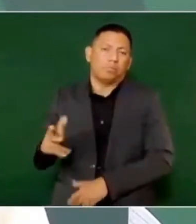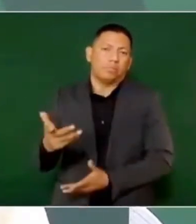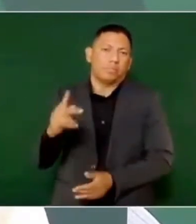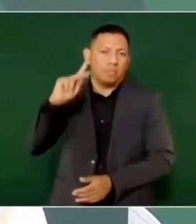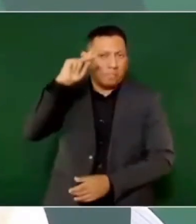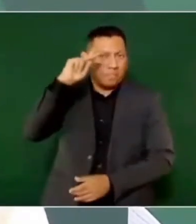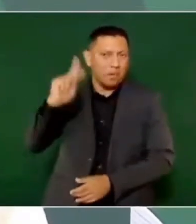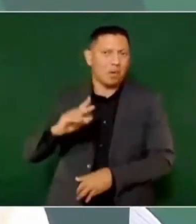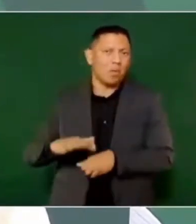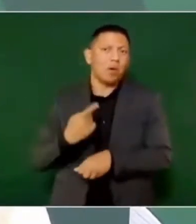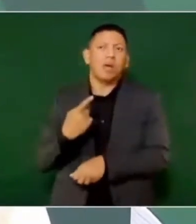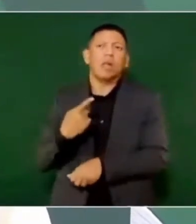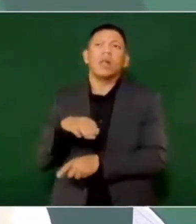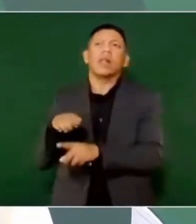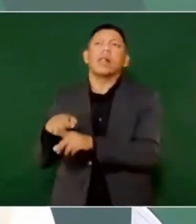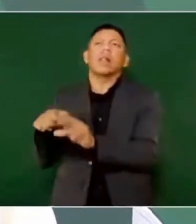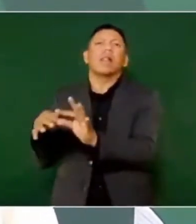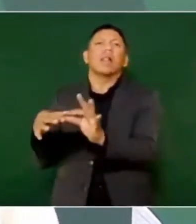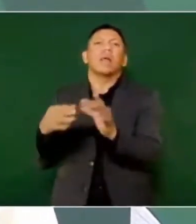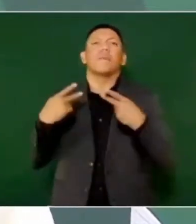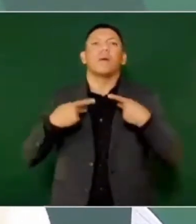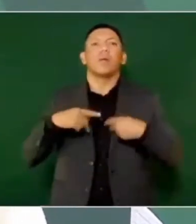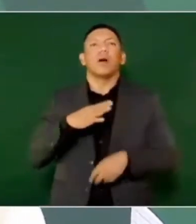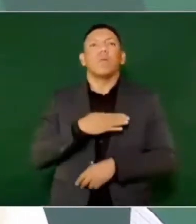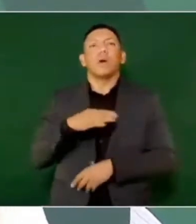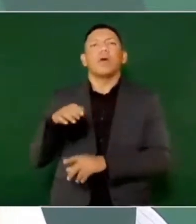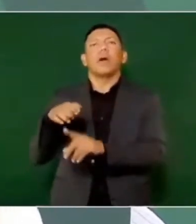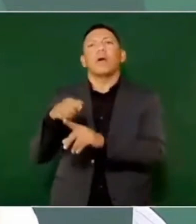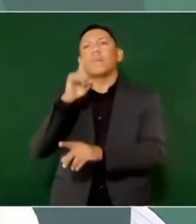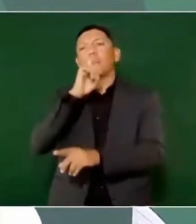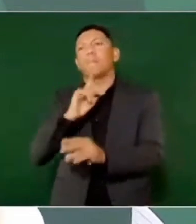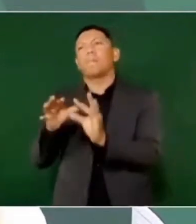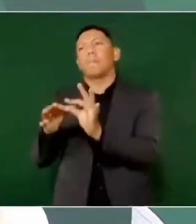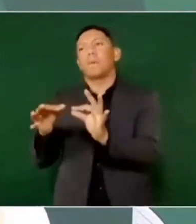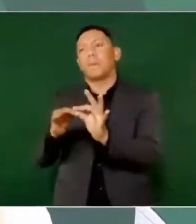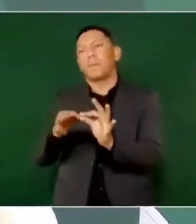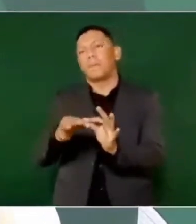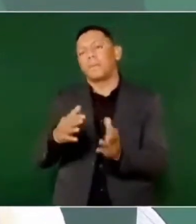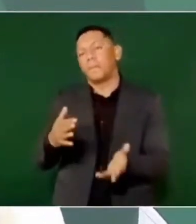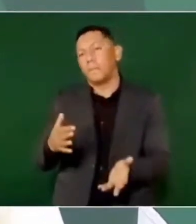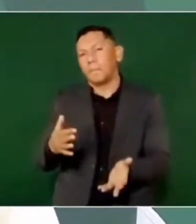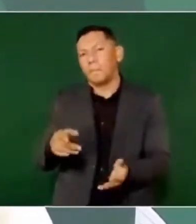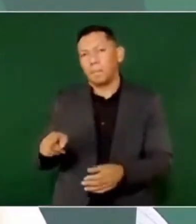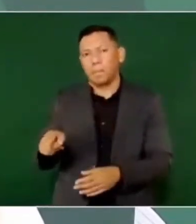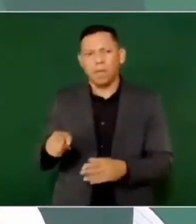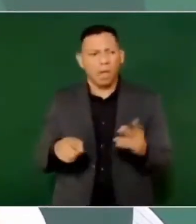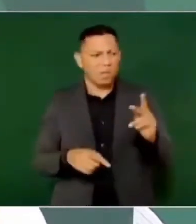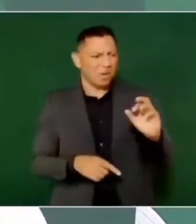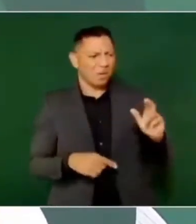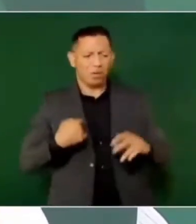porque engañaron a gente buena de que ellos eran distintos